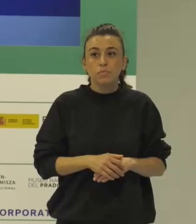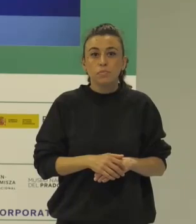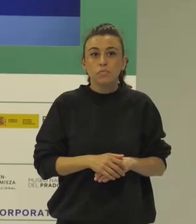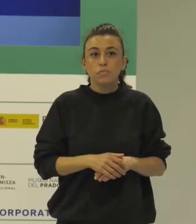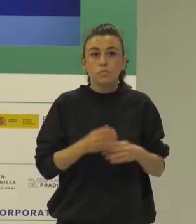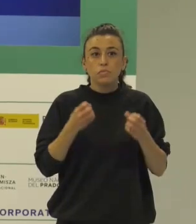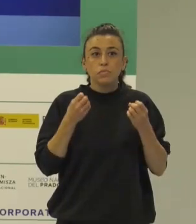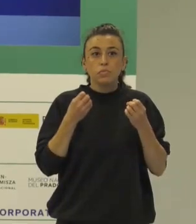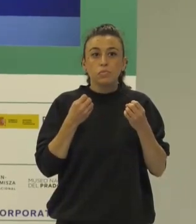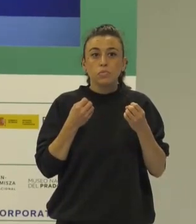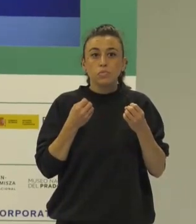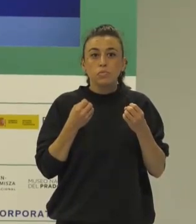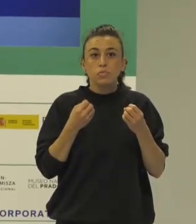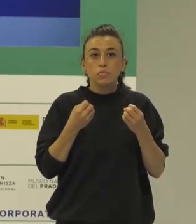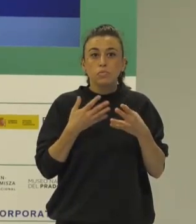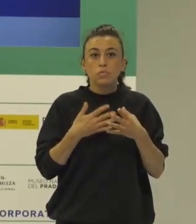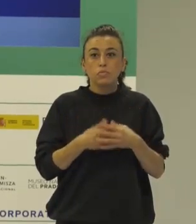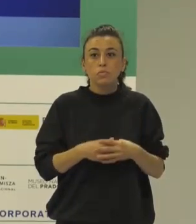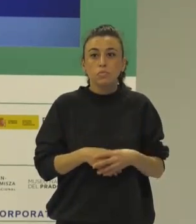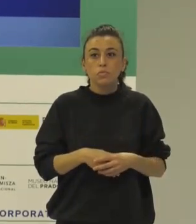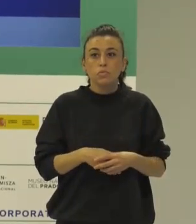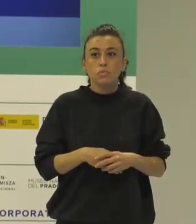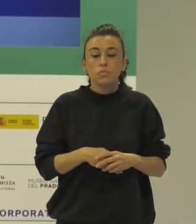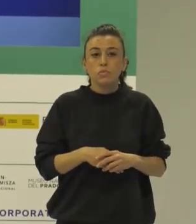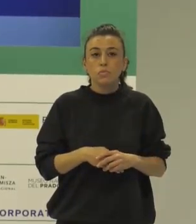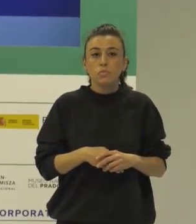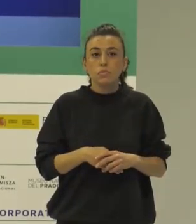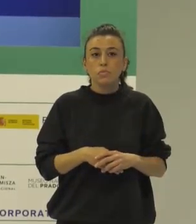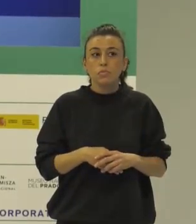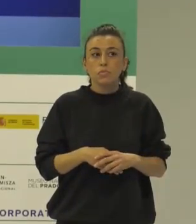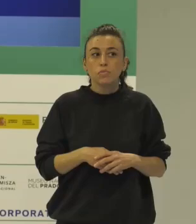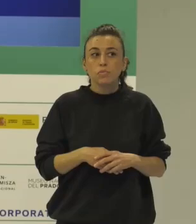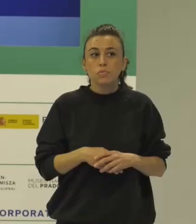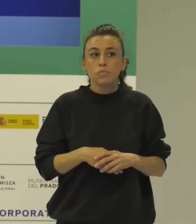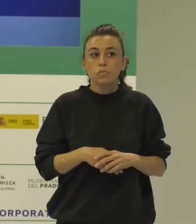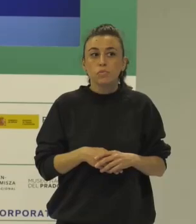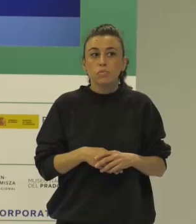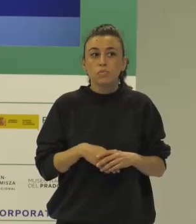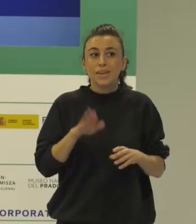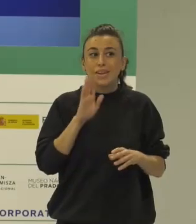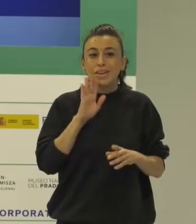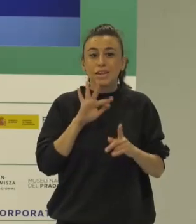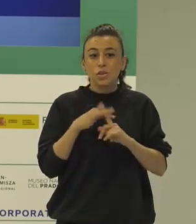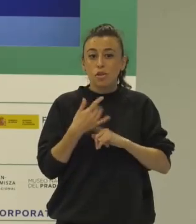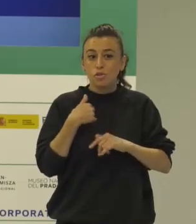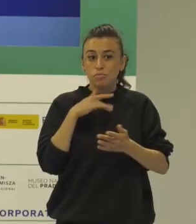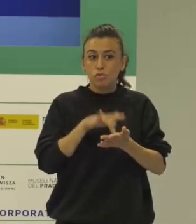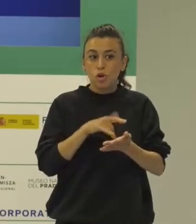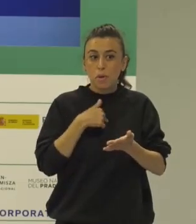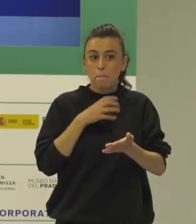bueno, yo estaba en esa situación. Vale, habla despacio e intenta proyectar la voz a ver si así. Yo estaba en esa situación, no podía salir de mi